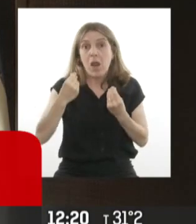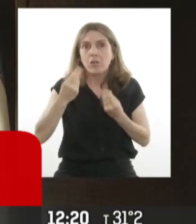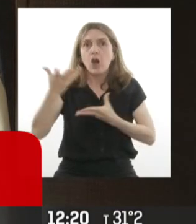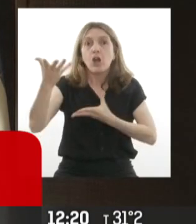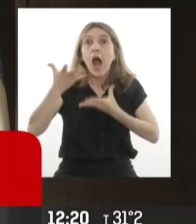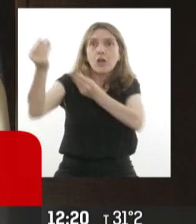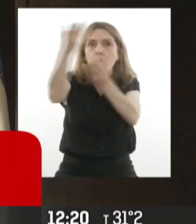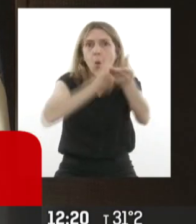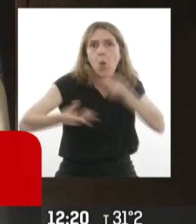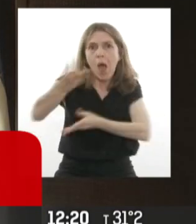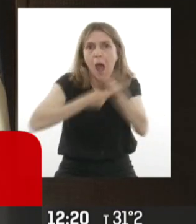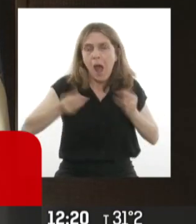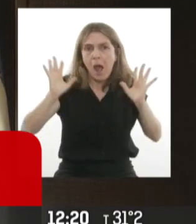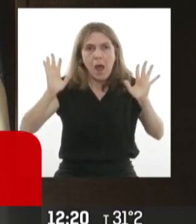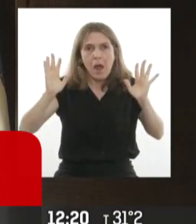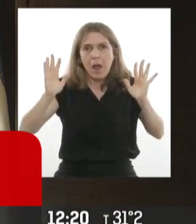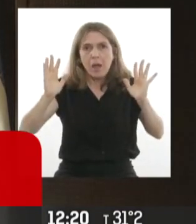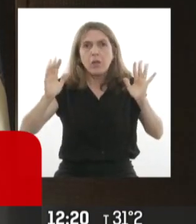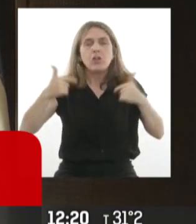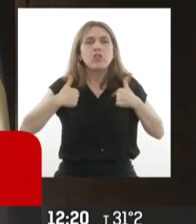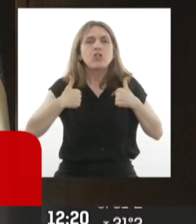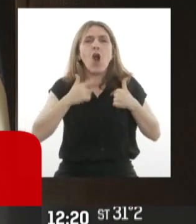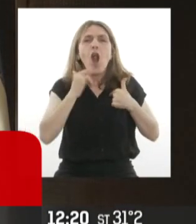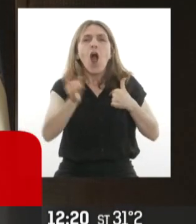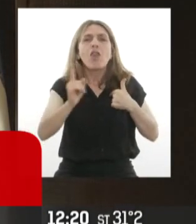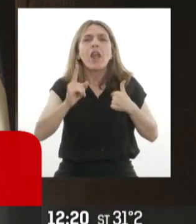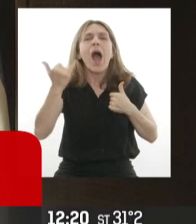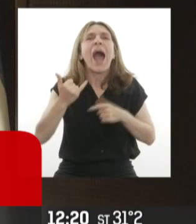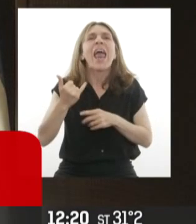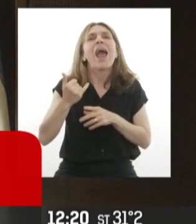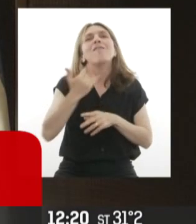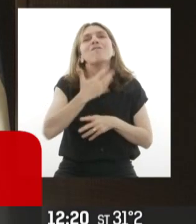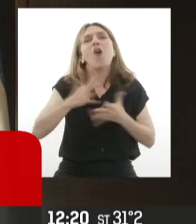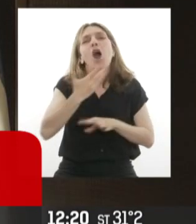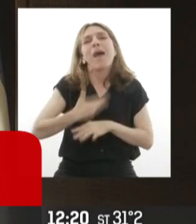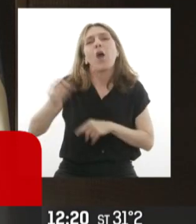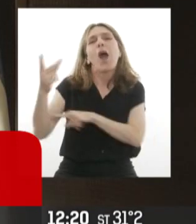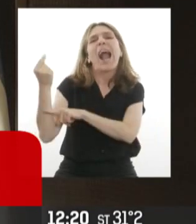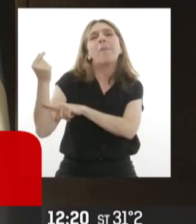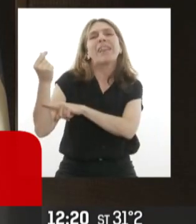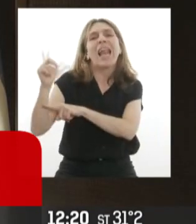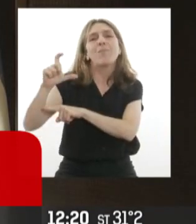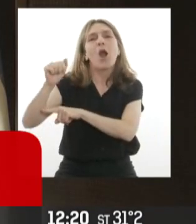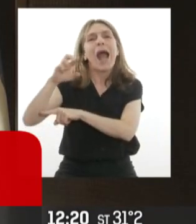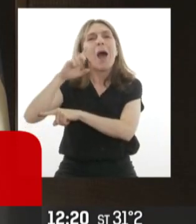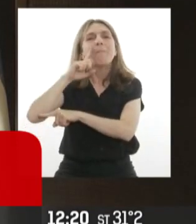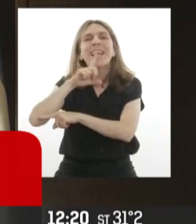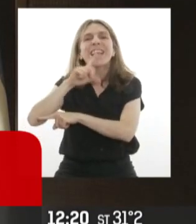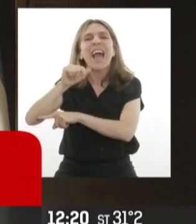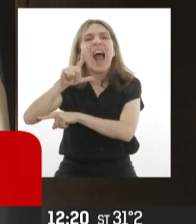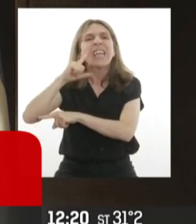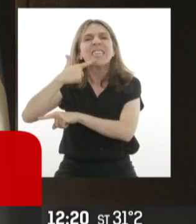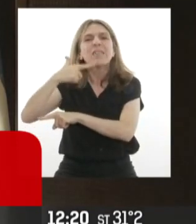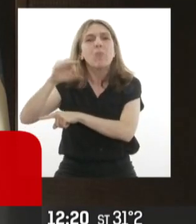No estoy hablando de la insuficiencia del capitalismo, estoy hablando de que hay que recrear un capitalismo más